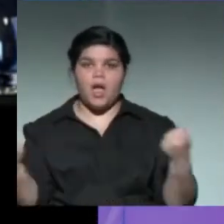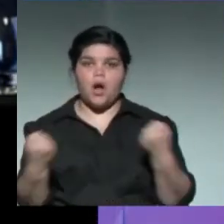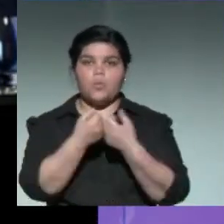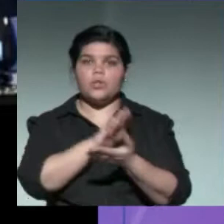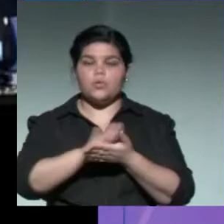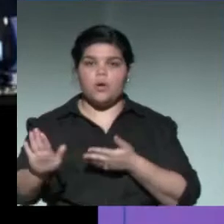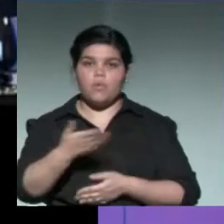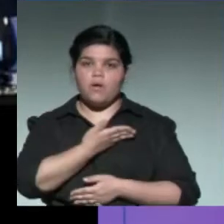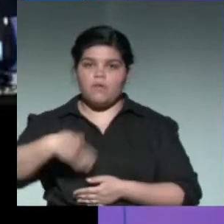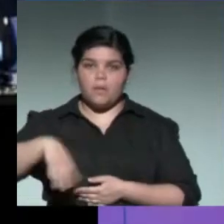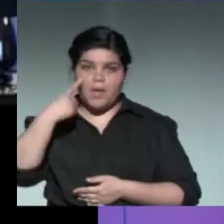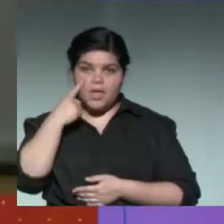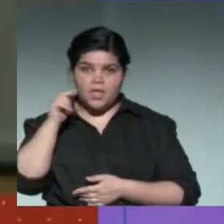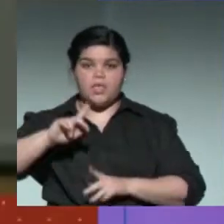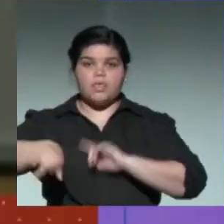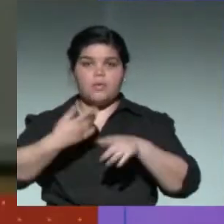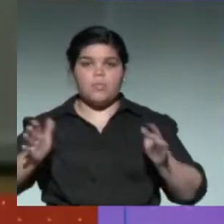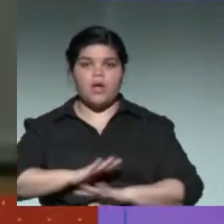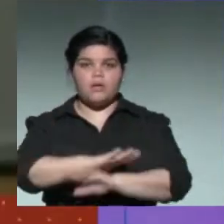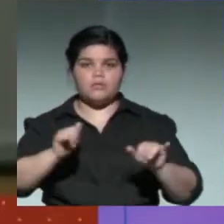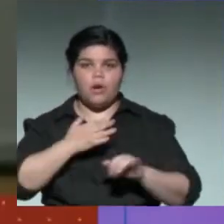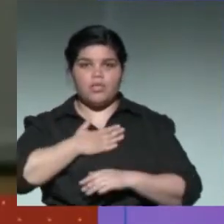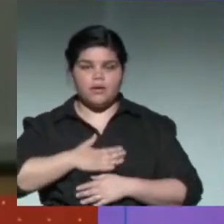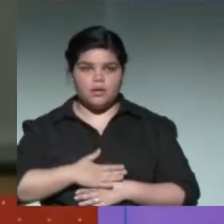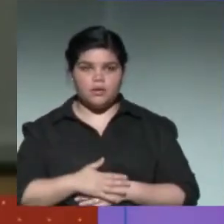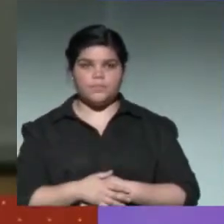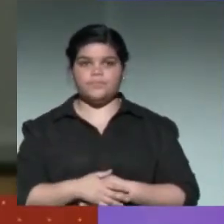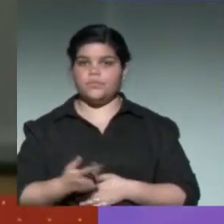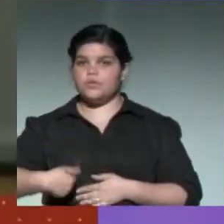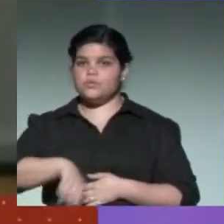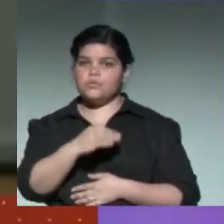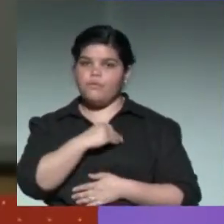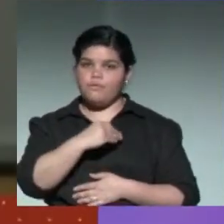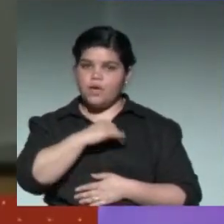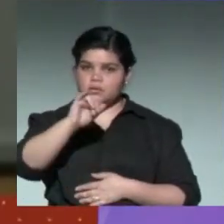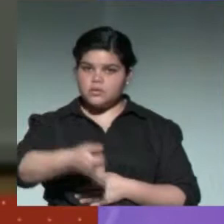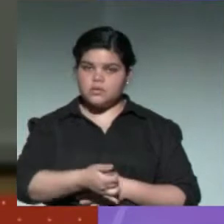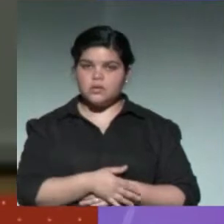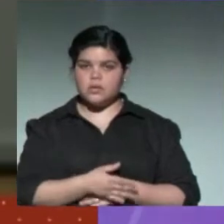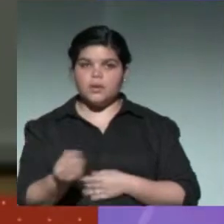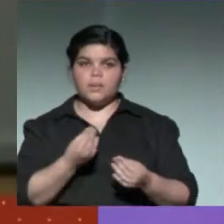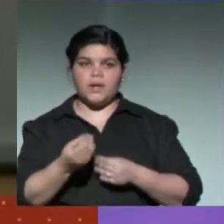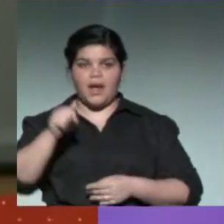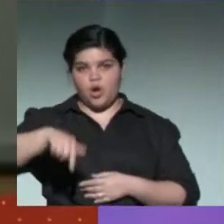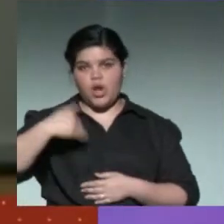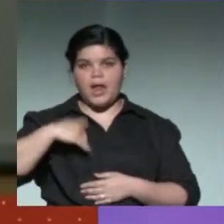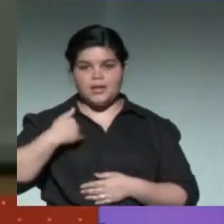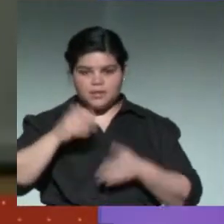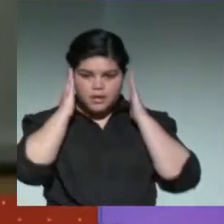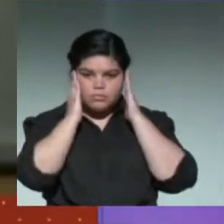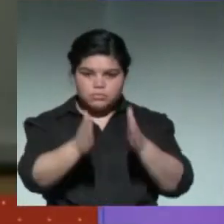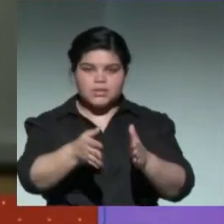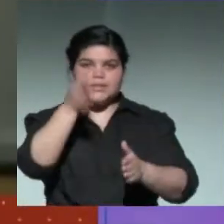nos va a permitir dar tranquilidad. Pero nosotros estamos totalmente confiados en que la Argentina hoy marcha hacia una